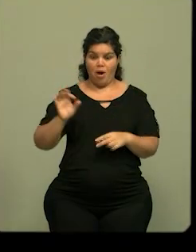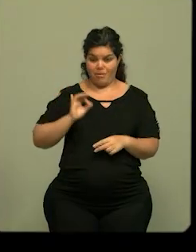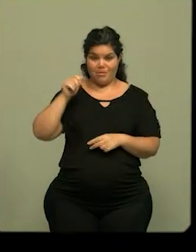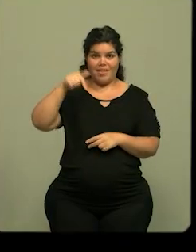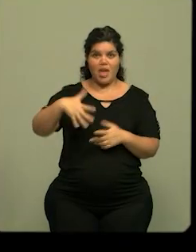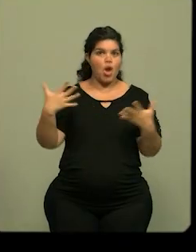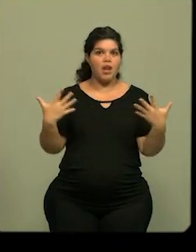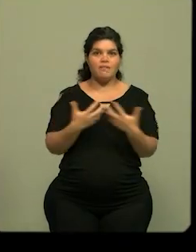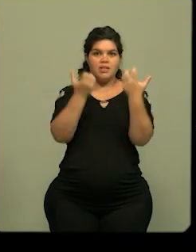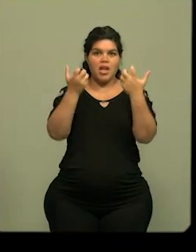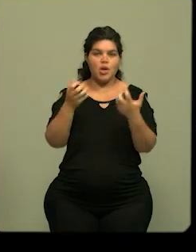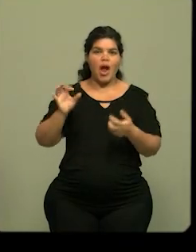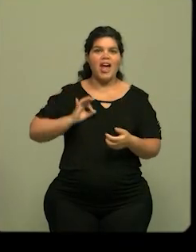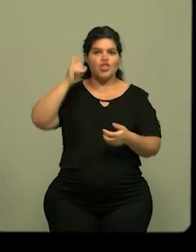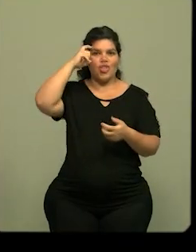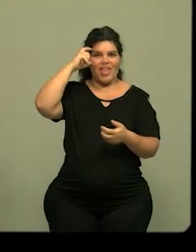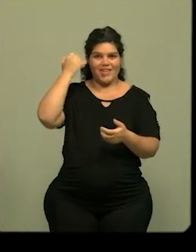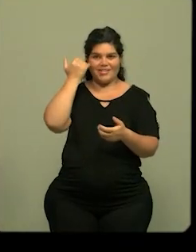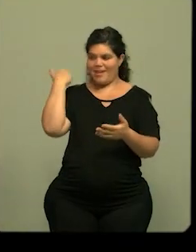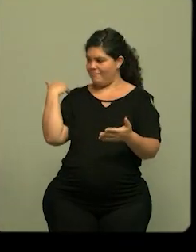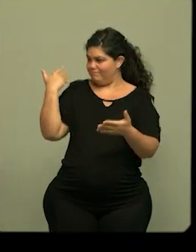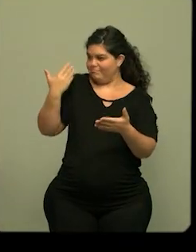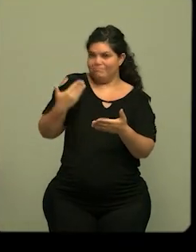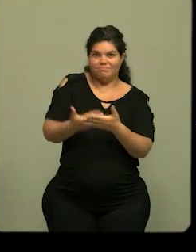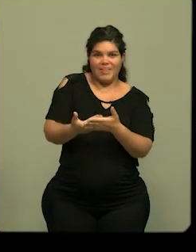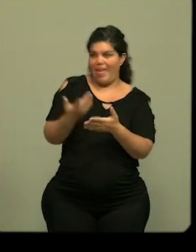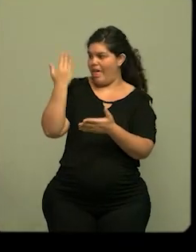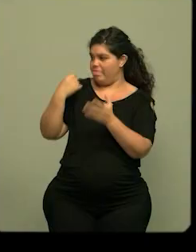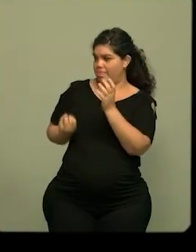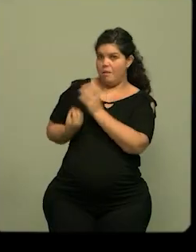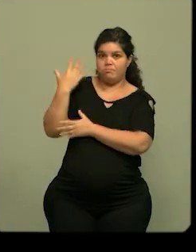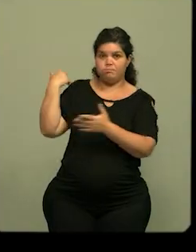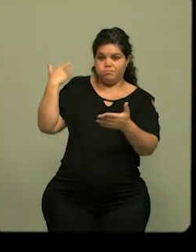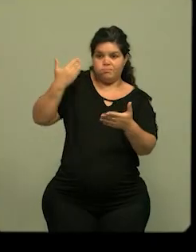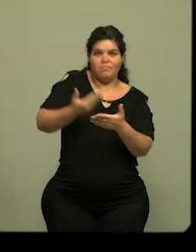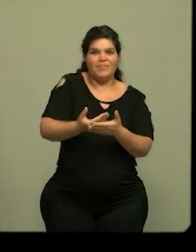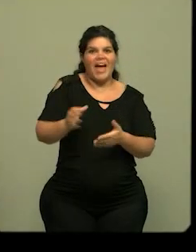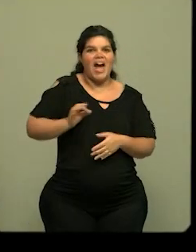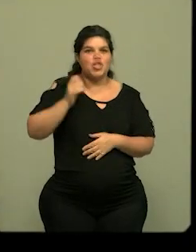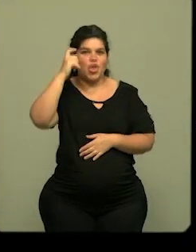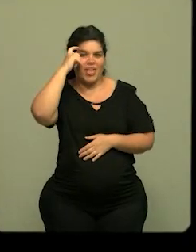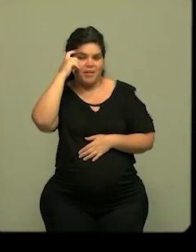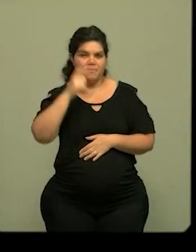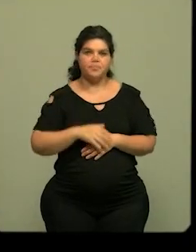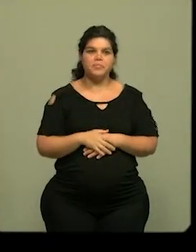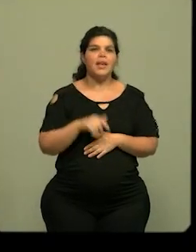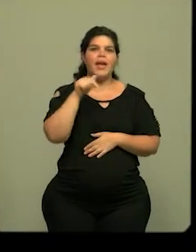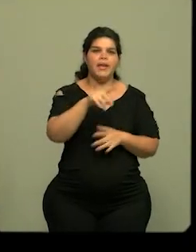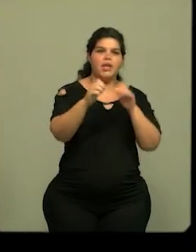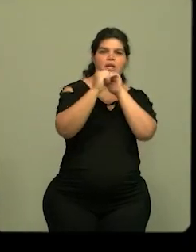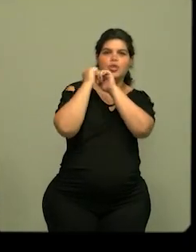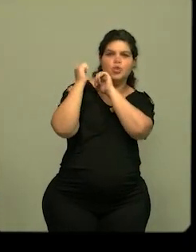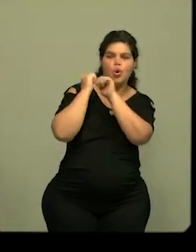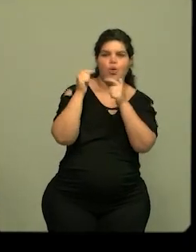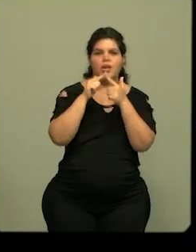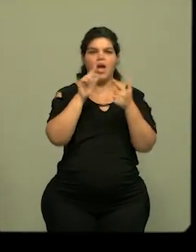Ujú. Estamos en nuestra primera década y es una carrera multidisciplinar, ¿no? Está atravesada por la historia, por la